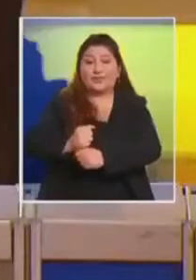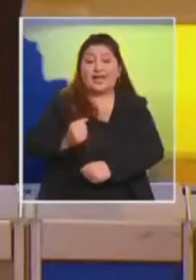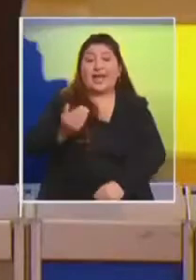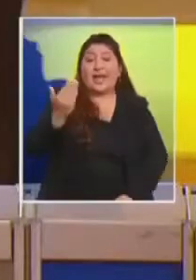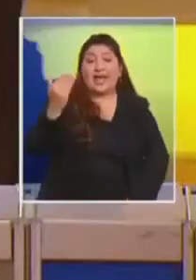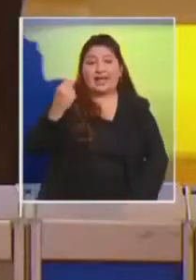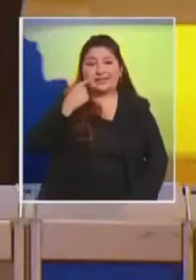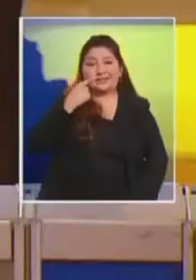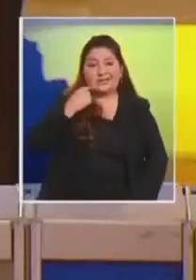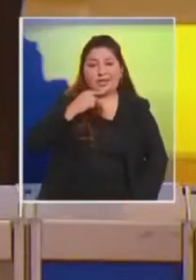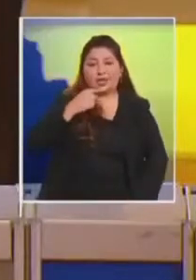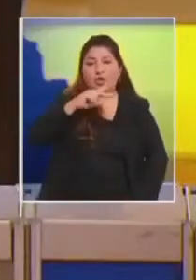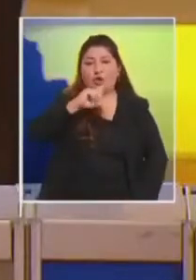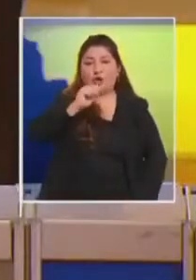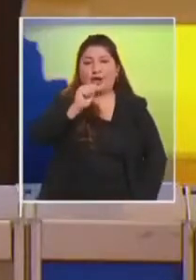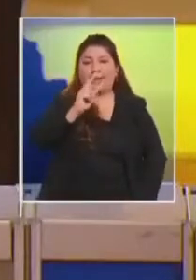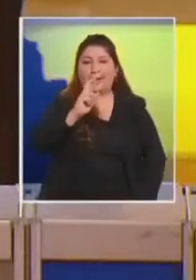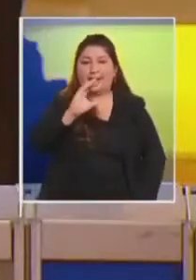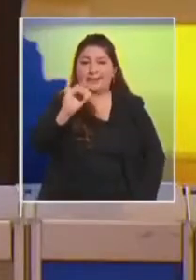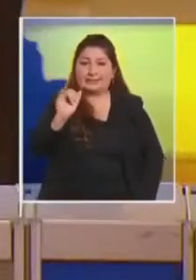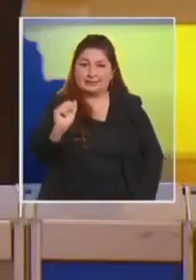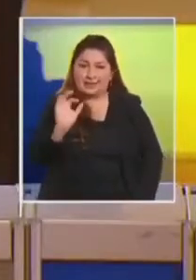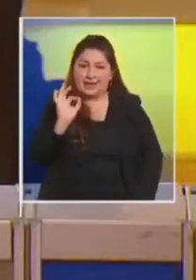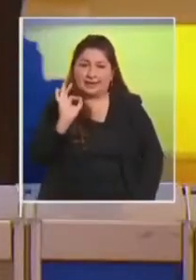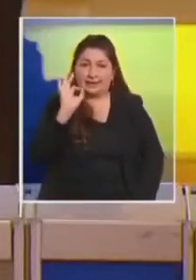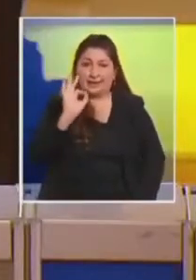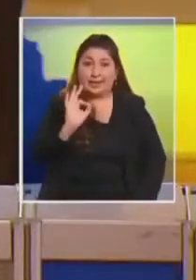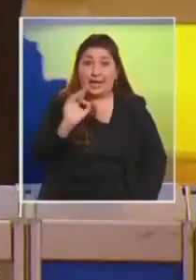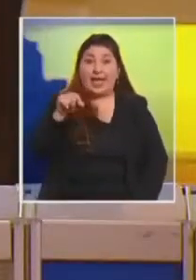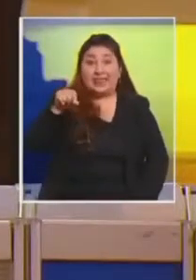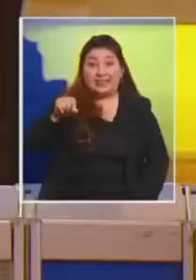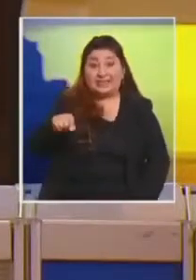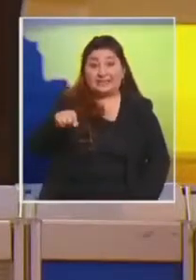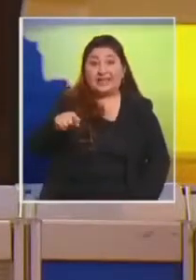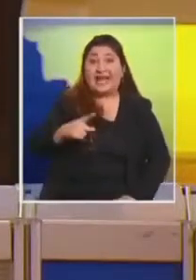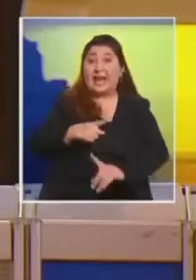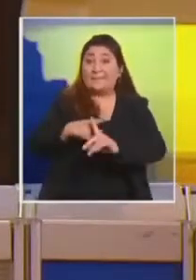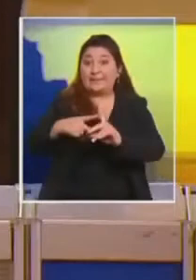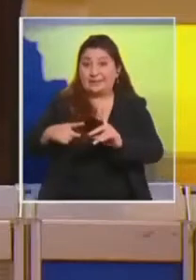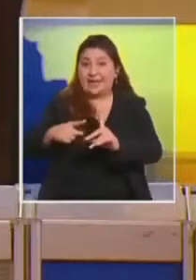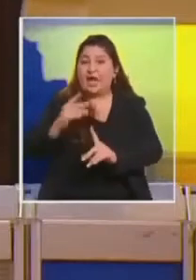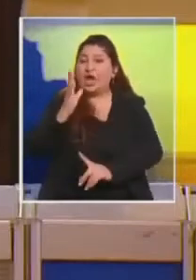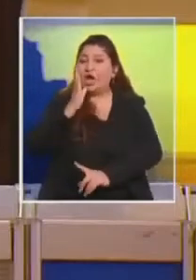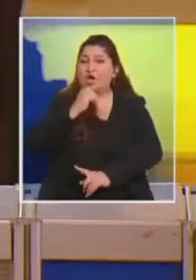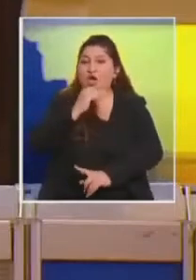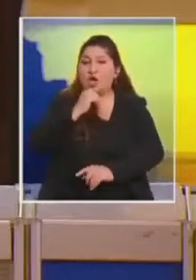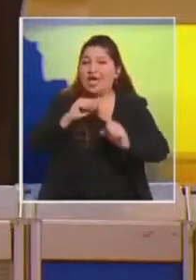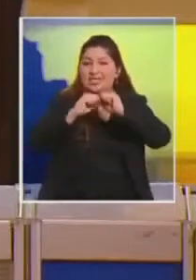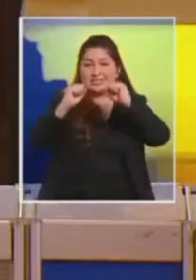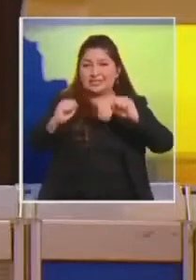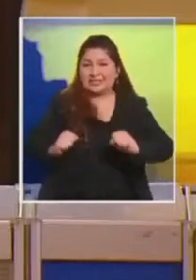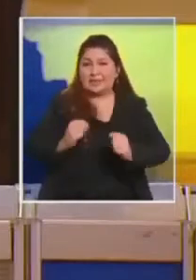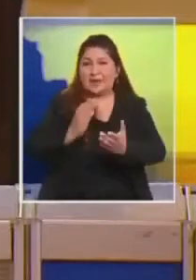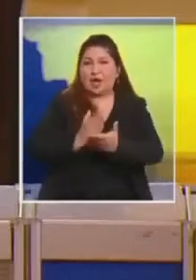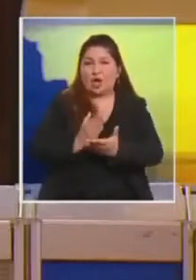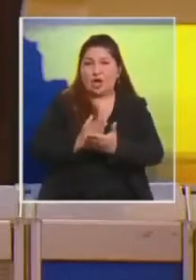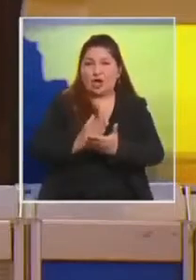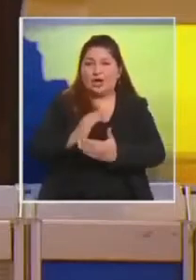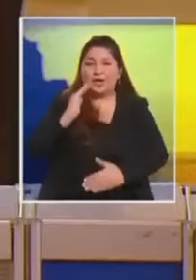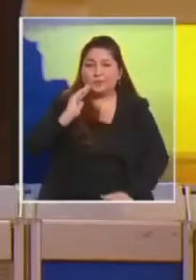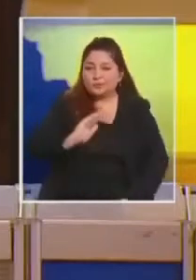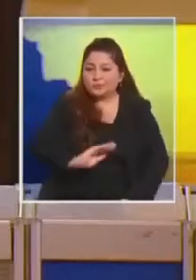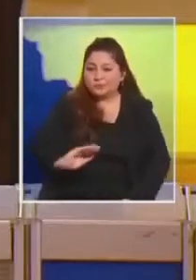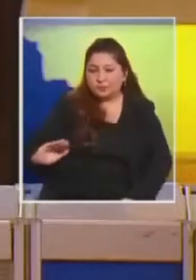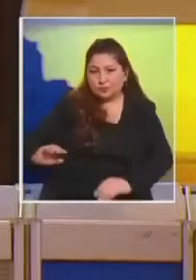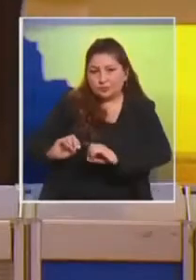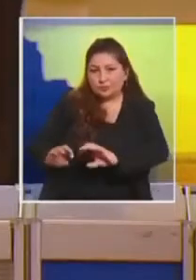de esos niños, la mitad no están en el sistema escolar de la educación parvularia. Y de